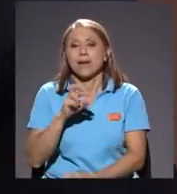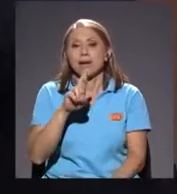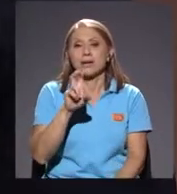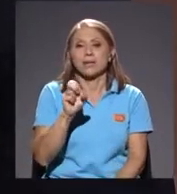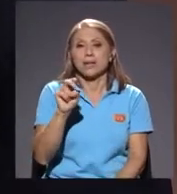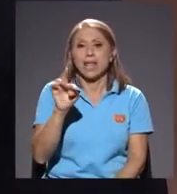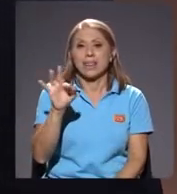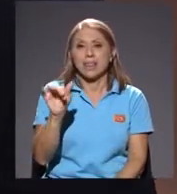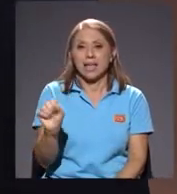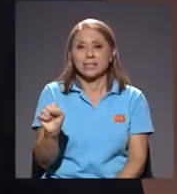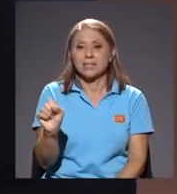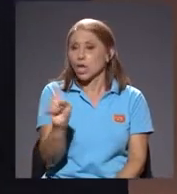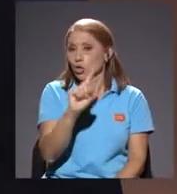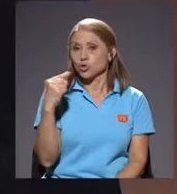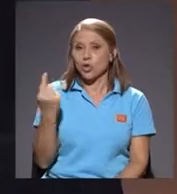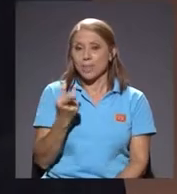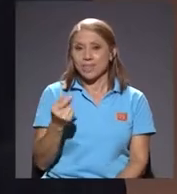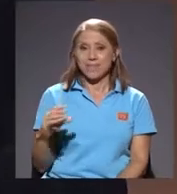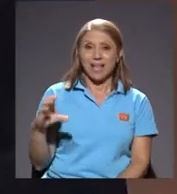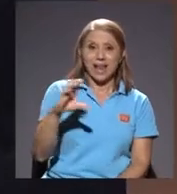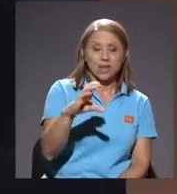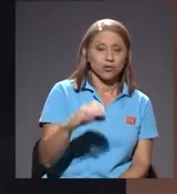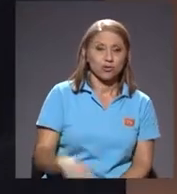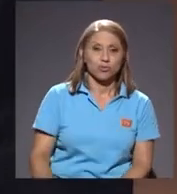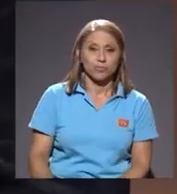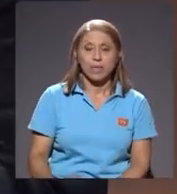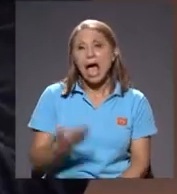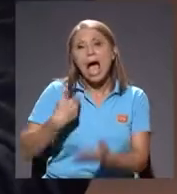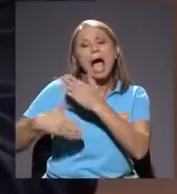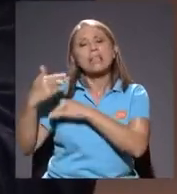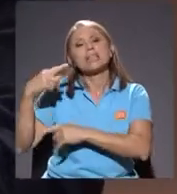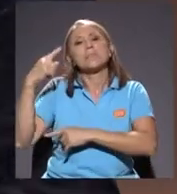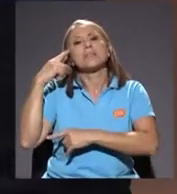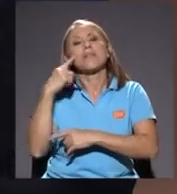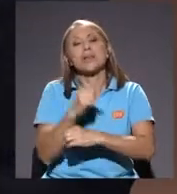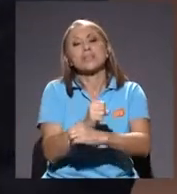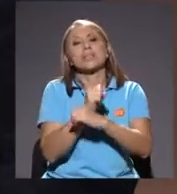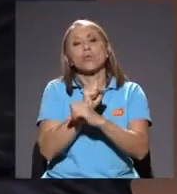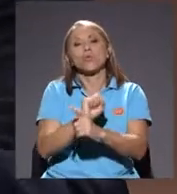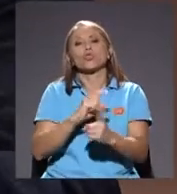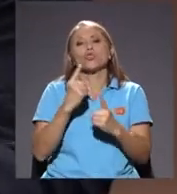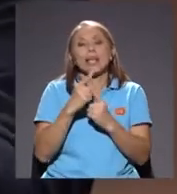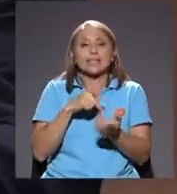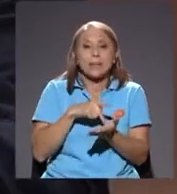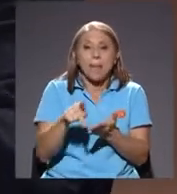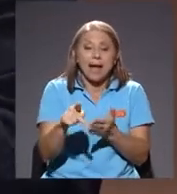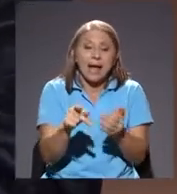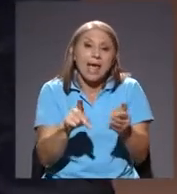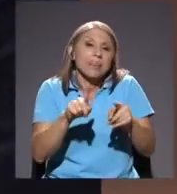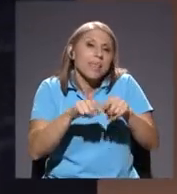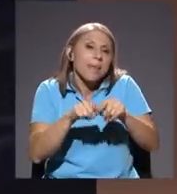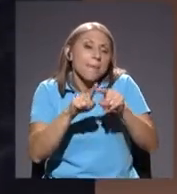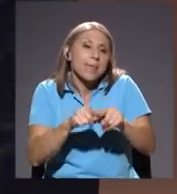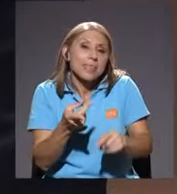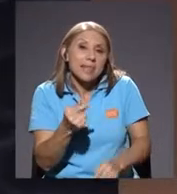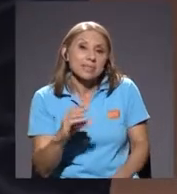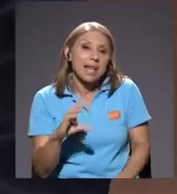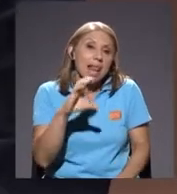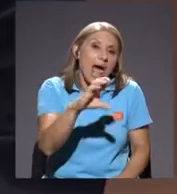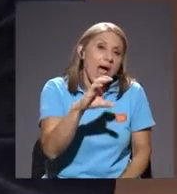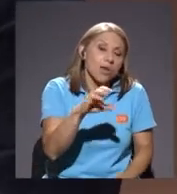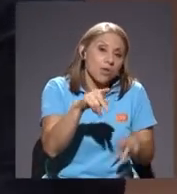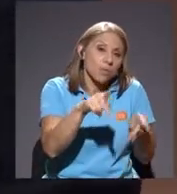el enfoque aquel de que el seguro social se paga a partir del salario que recibe esta persona el trabajo independiente